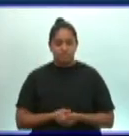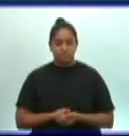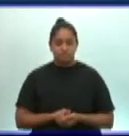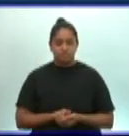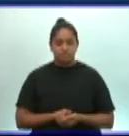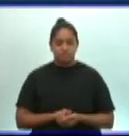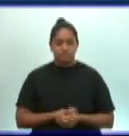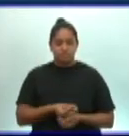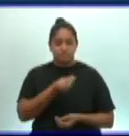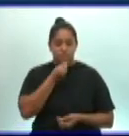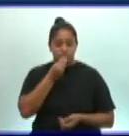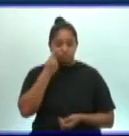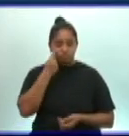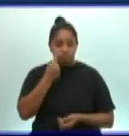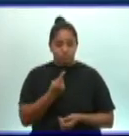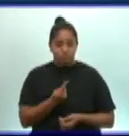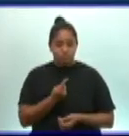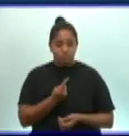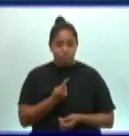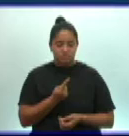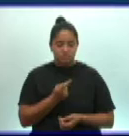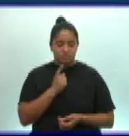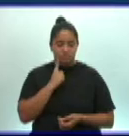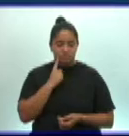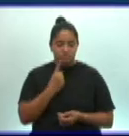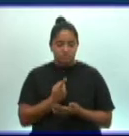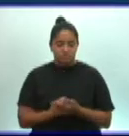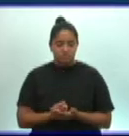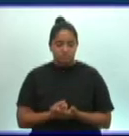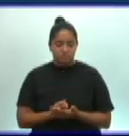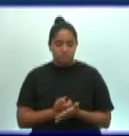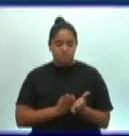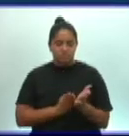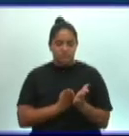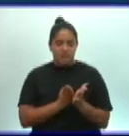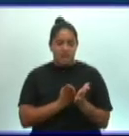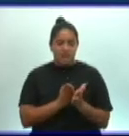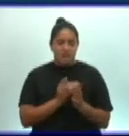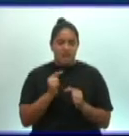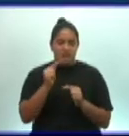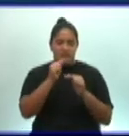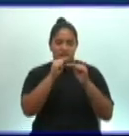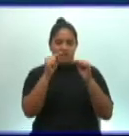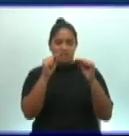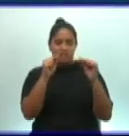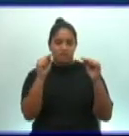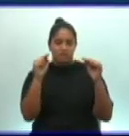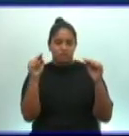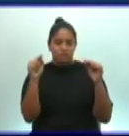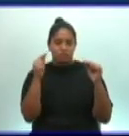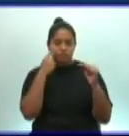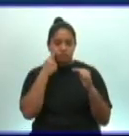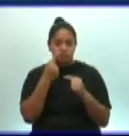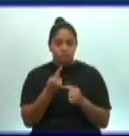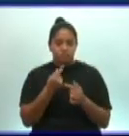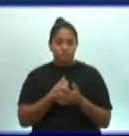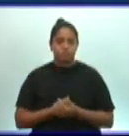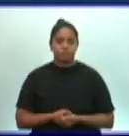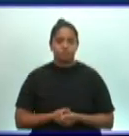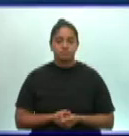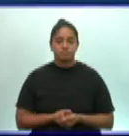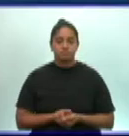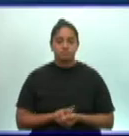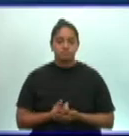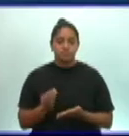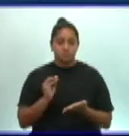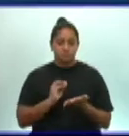pueden observar, está representada una región en líneas discontinuas en la que existe un campo magnético, cuyas líneas de inducción han sido